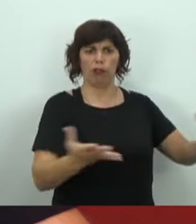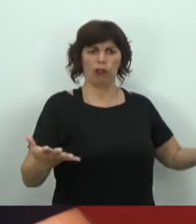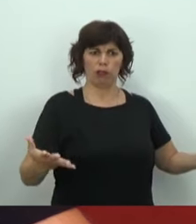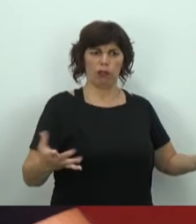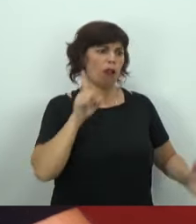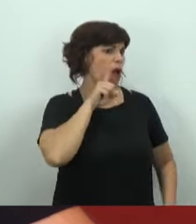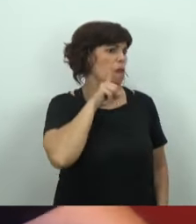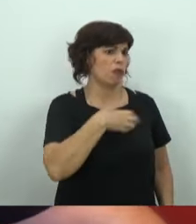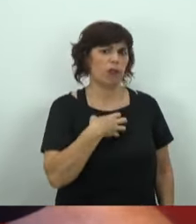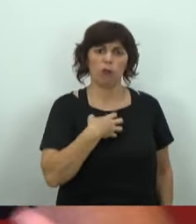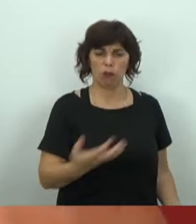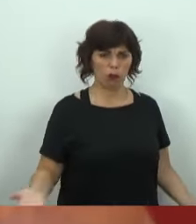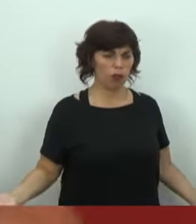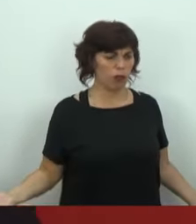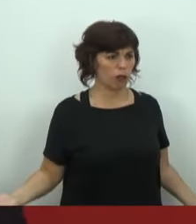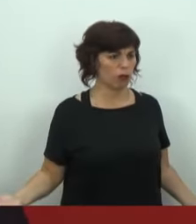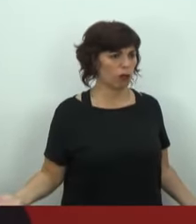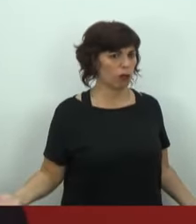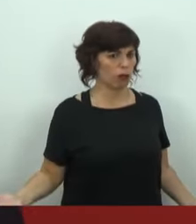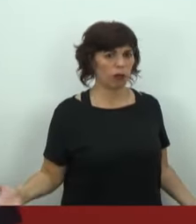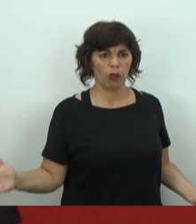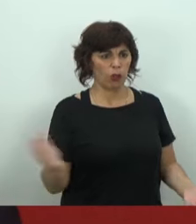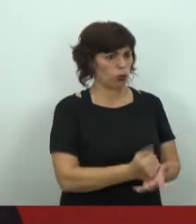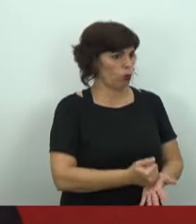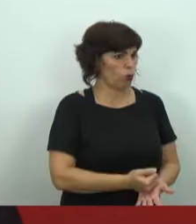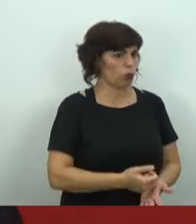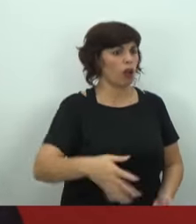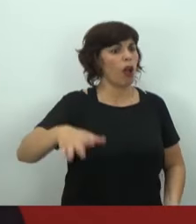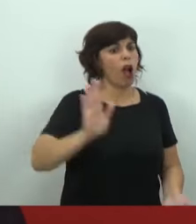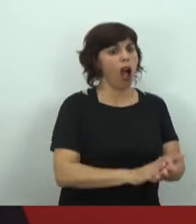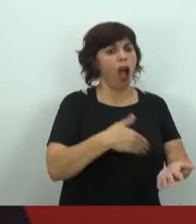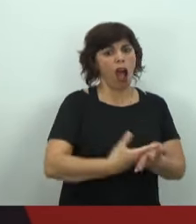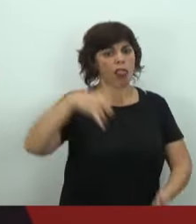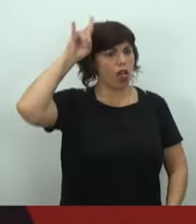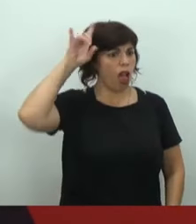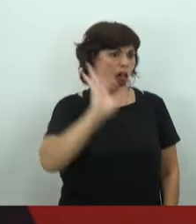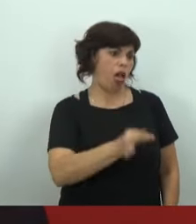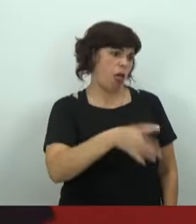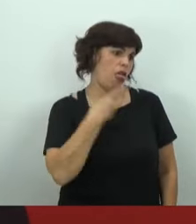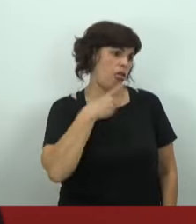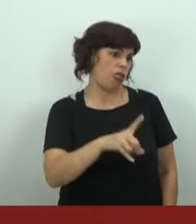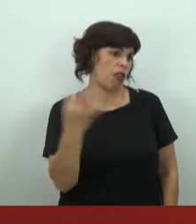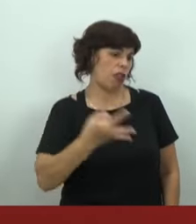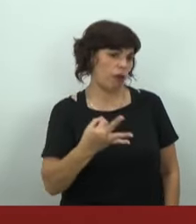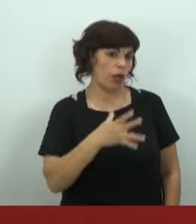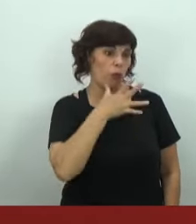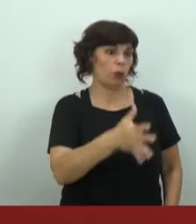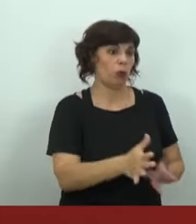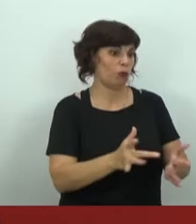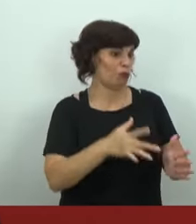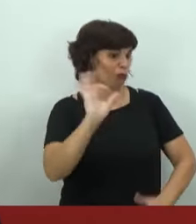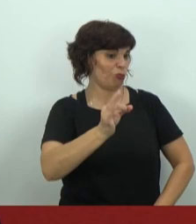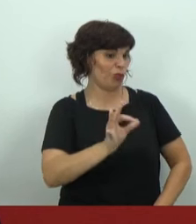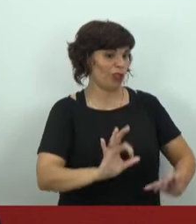mentir. Delante de Jesucristo todos, hasta Satanás, tienen que decir la verdad. Porque Jesucristo es la verdad.